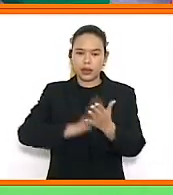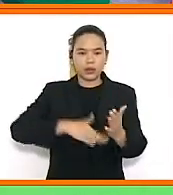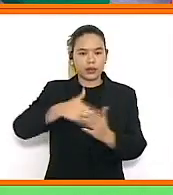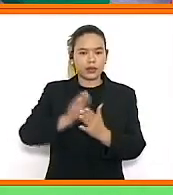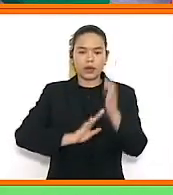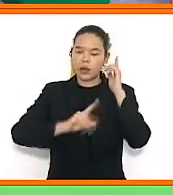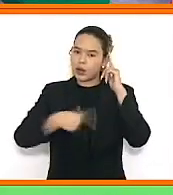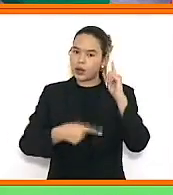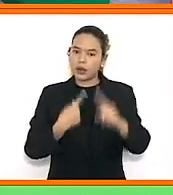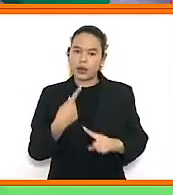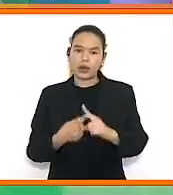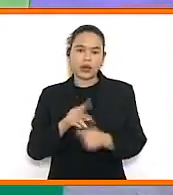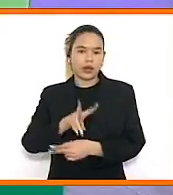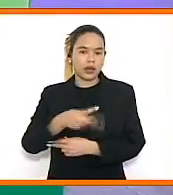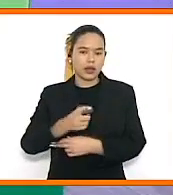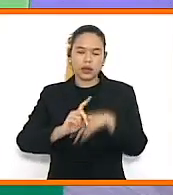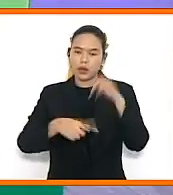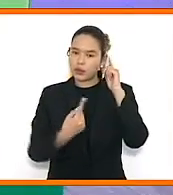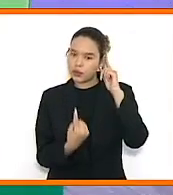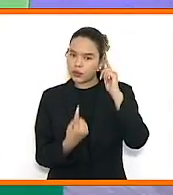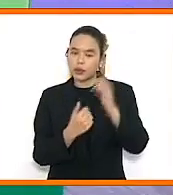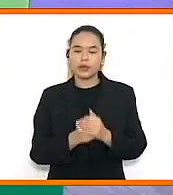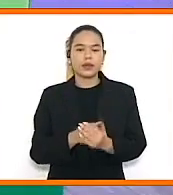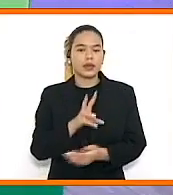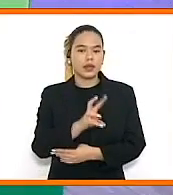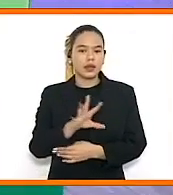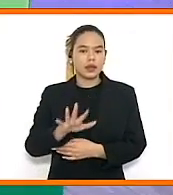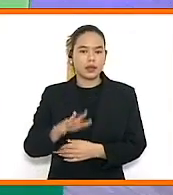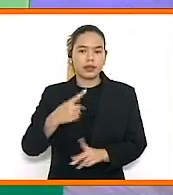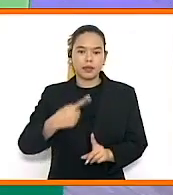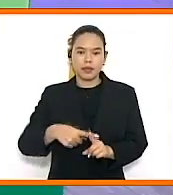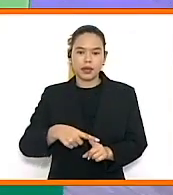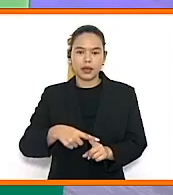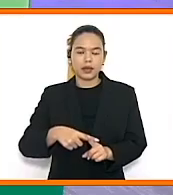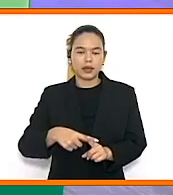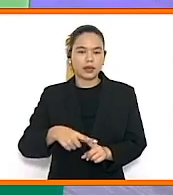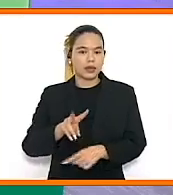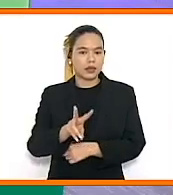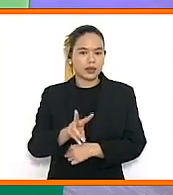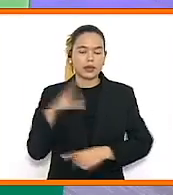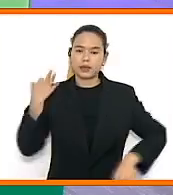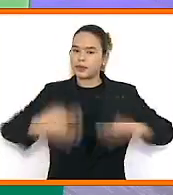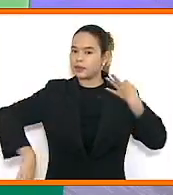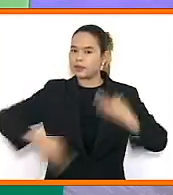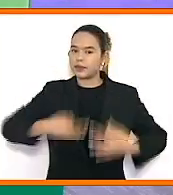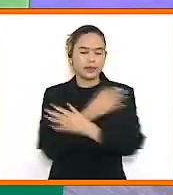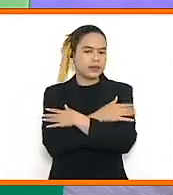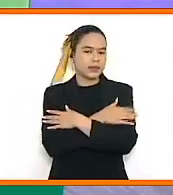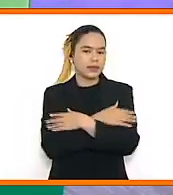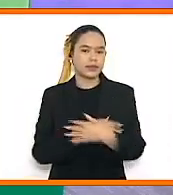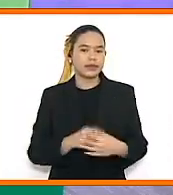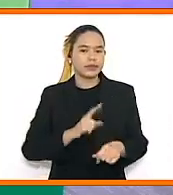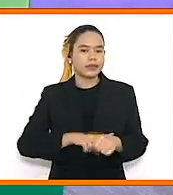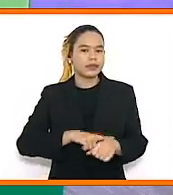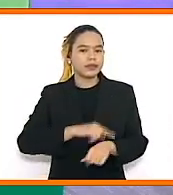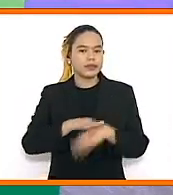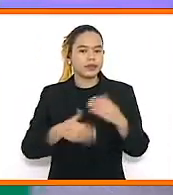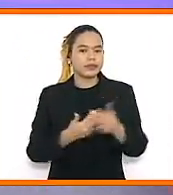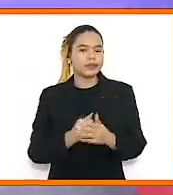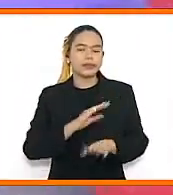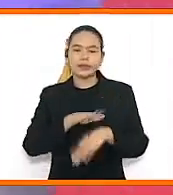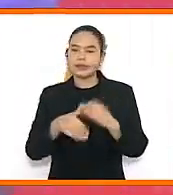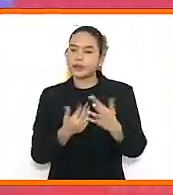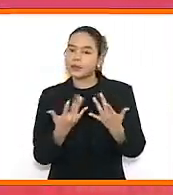Para Multi-X, 2X. Y para más 1, 65 más 2. Muchísimas felicidades. Llegó el momento que